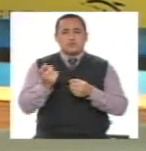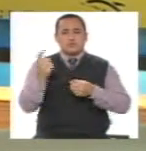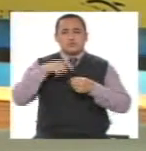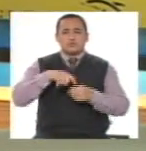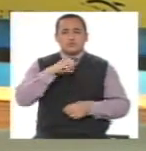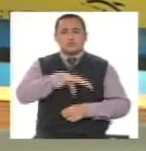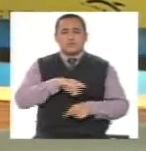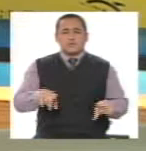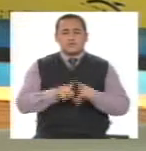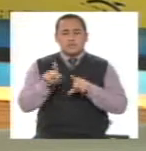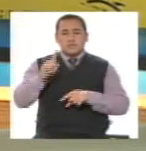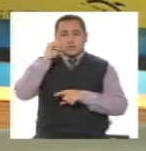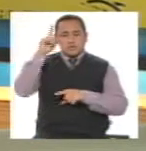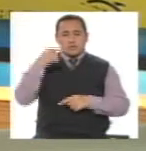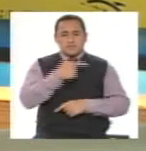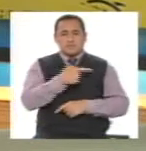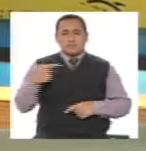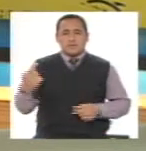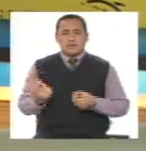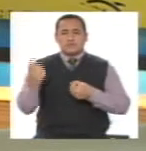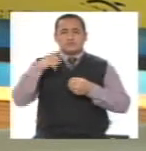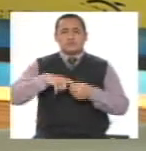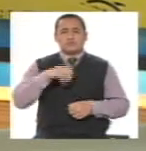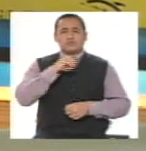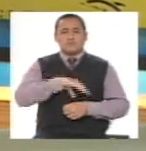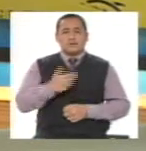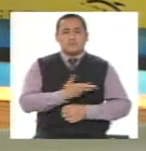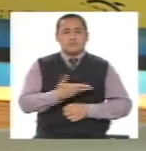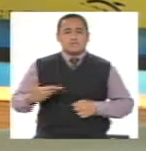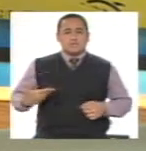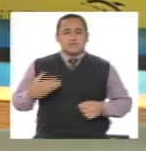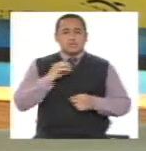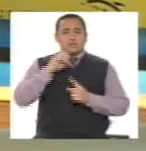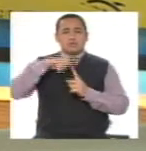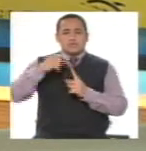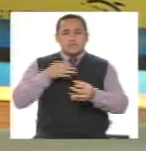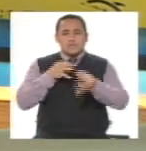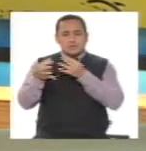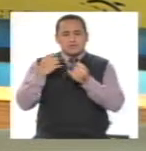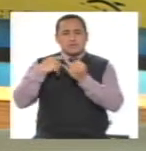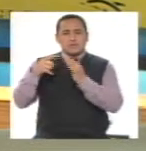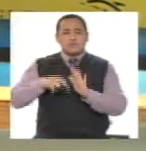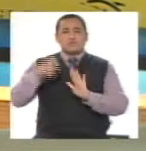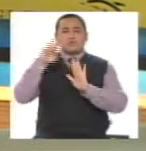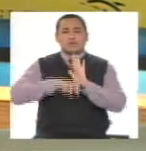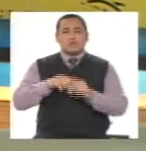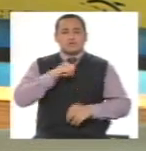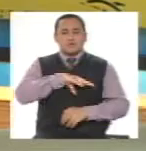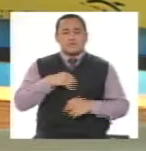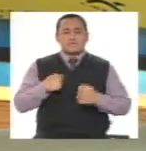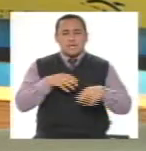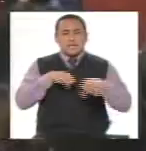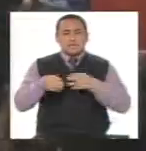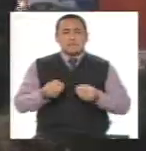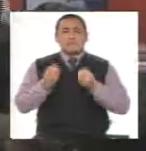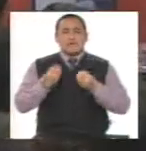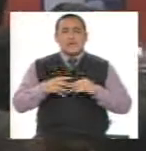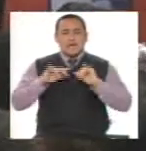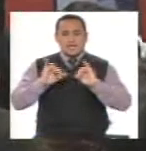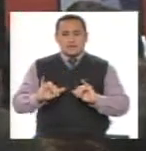aniversario e inaugurar la Semana de la Inclusión Social, el mandatario dijo que los programas sociales se han hecho para quedarse.